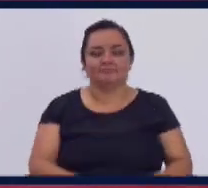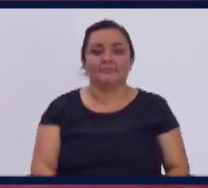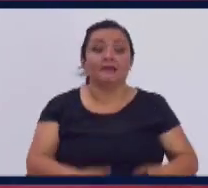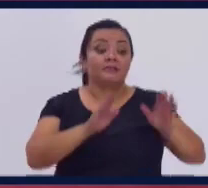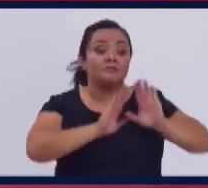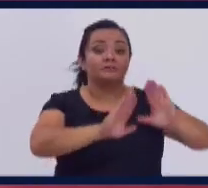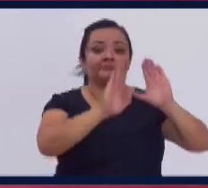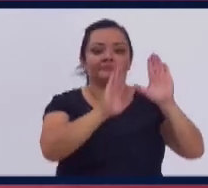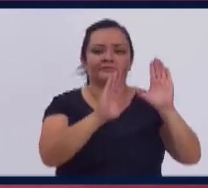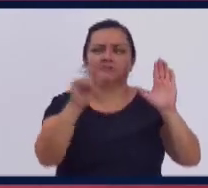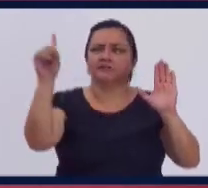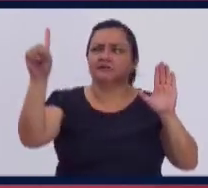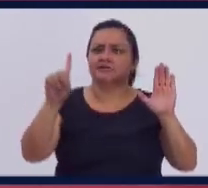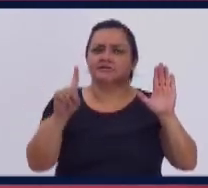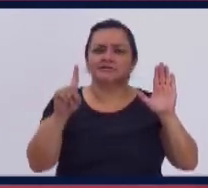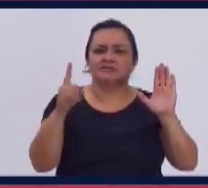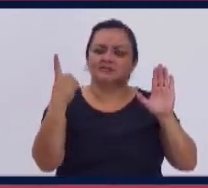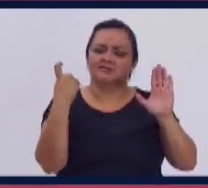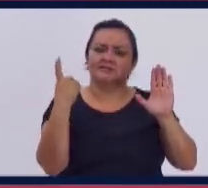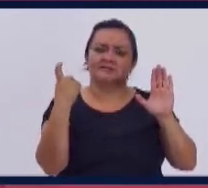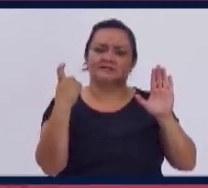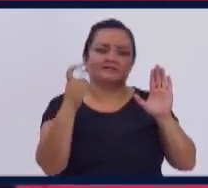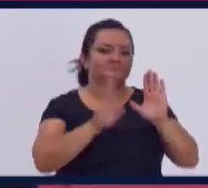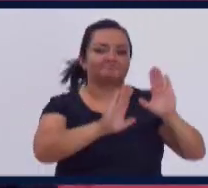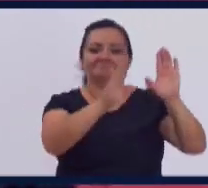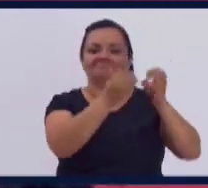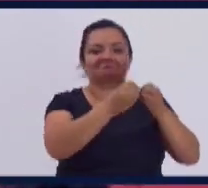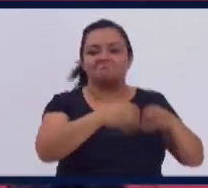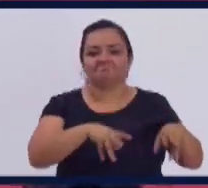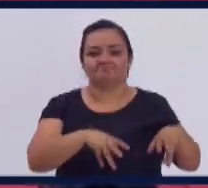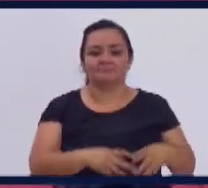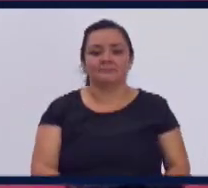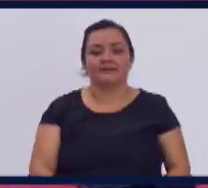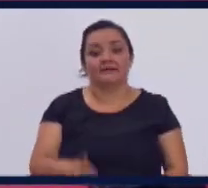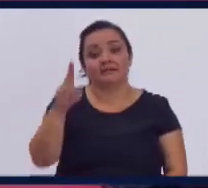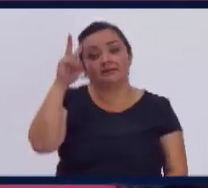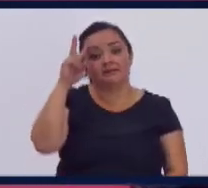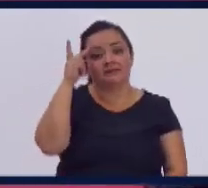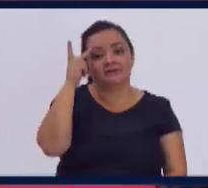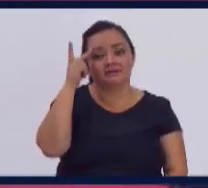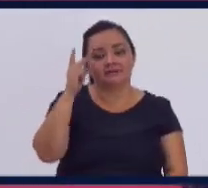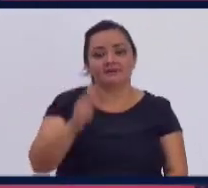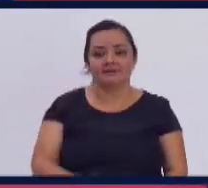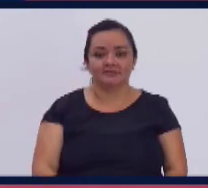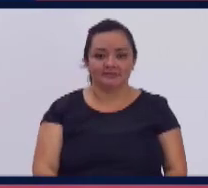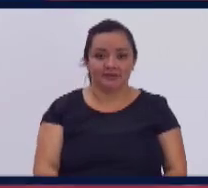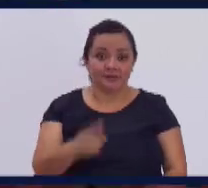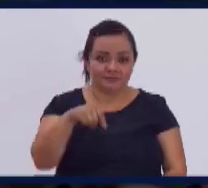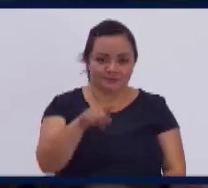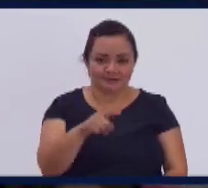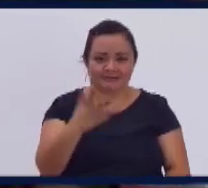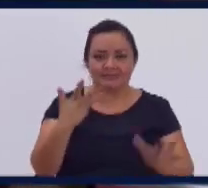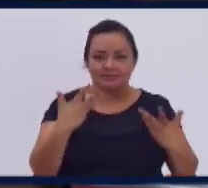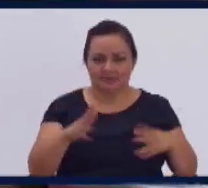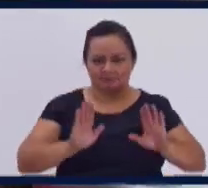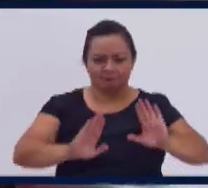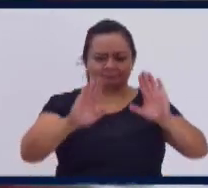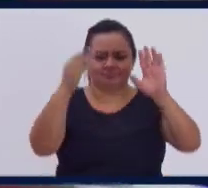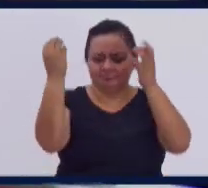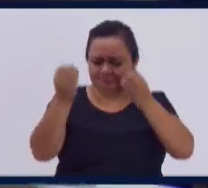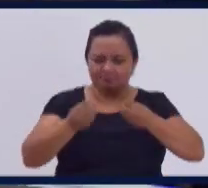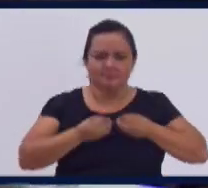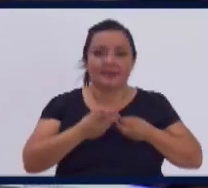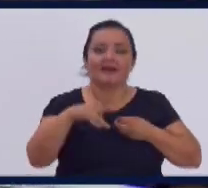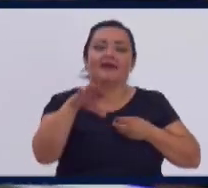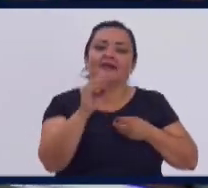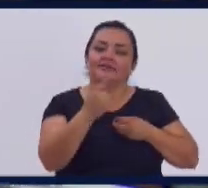Los milagros sin el Evangelio no son nada. En pocas palabras, el hecho de haber recibido un milagro, como